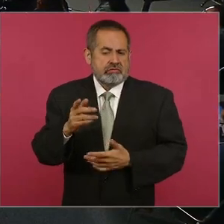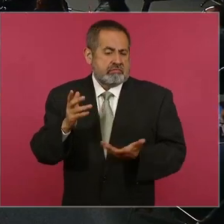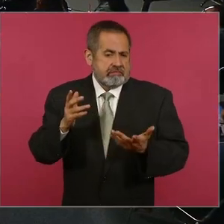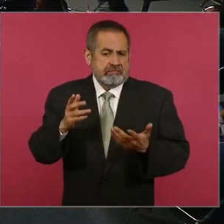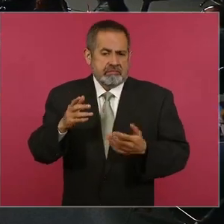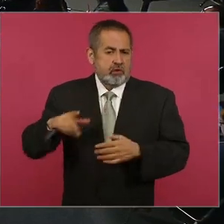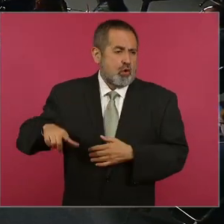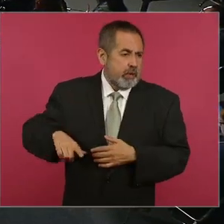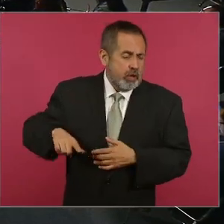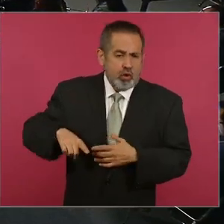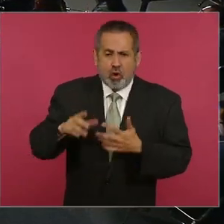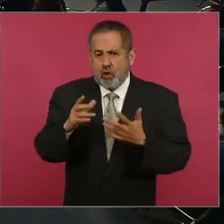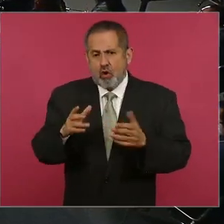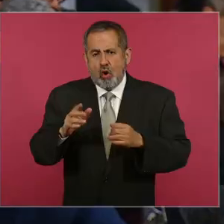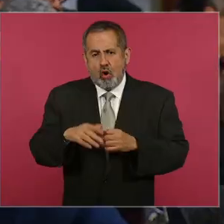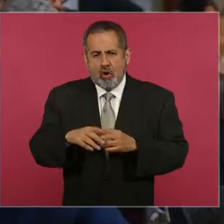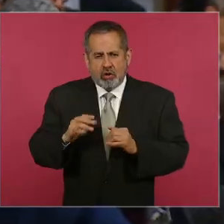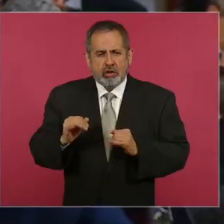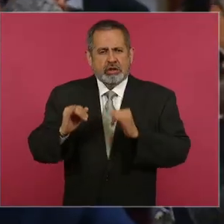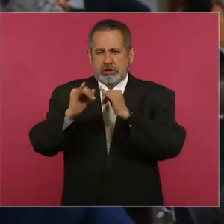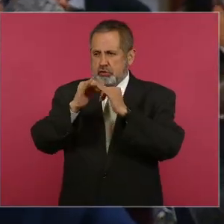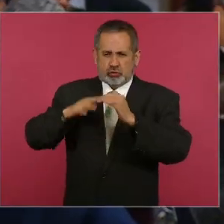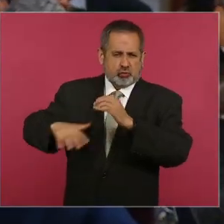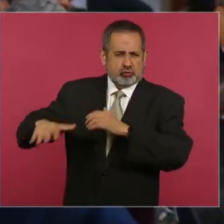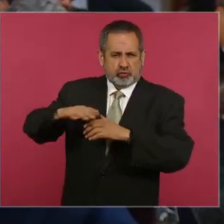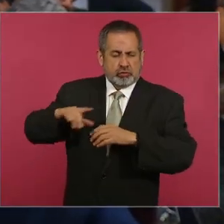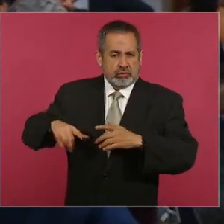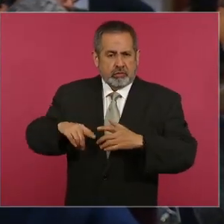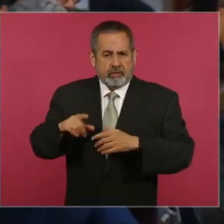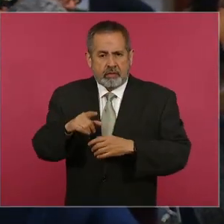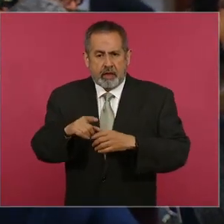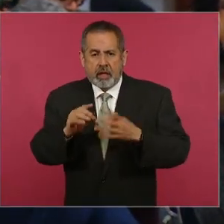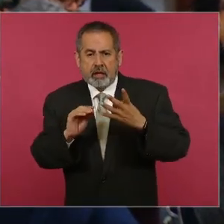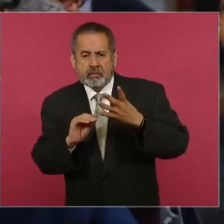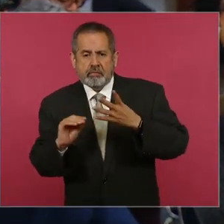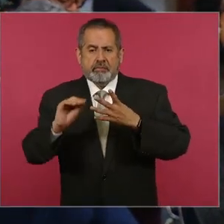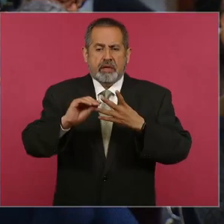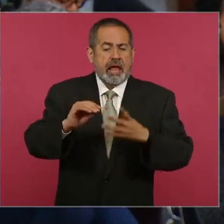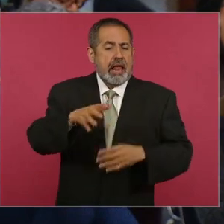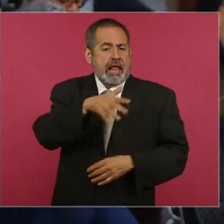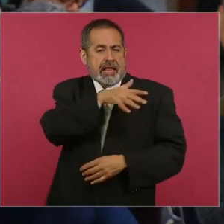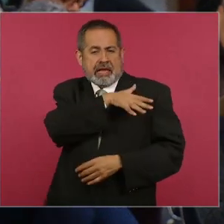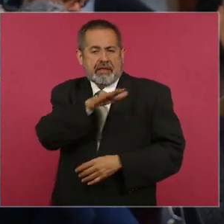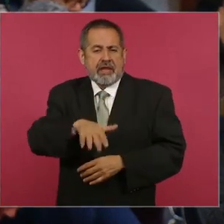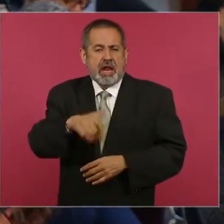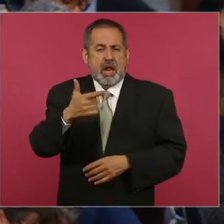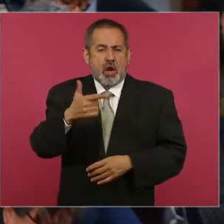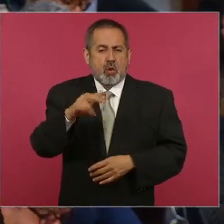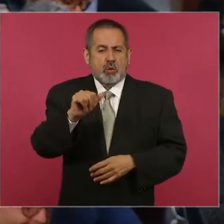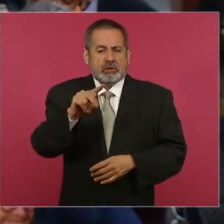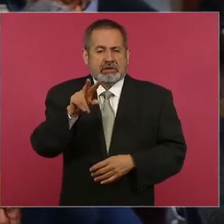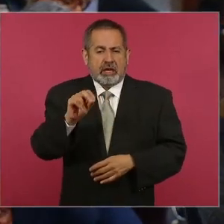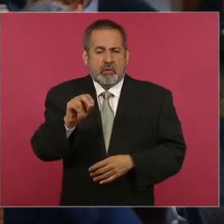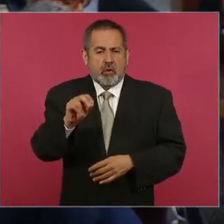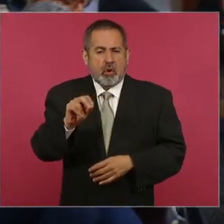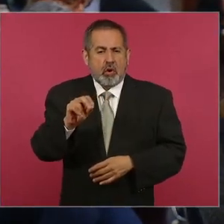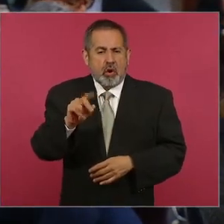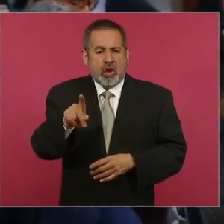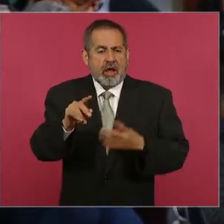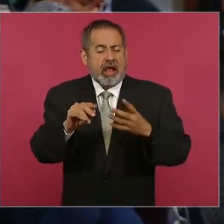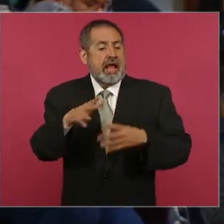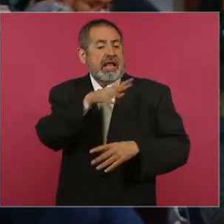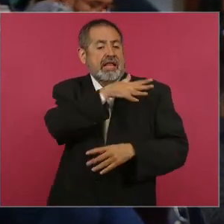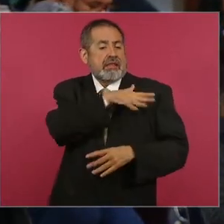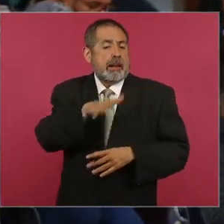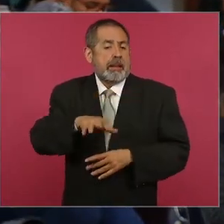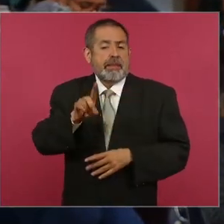o el gobierno, la institución como tal, ascendería al general Gustavo Vallejo a general de división en el